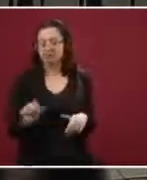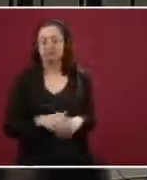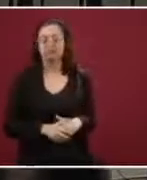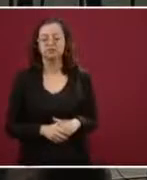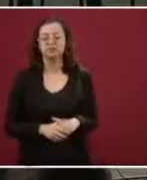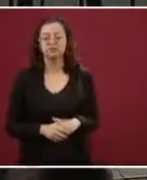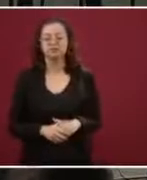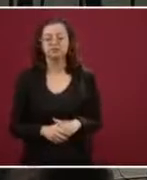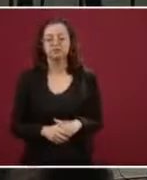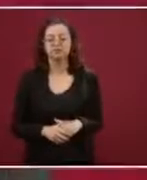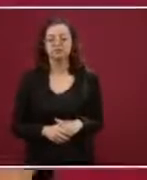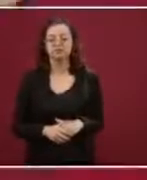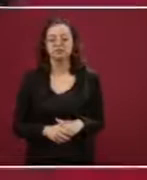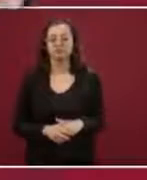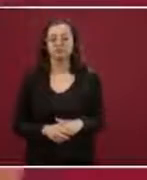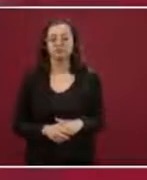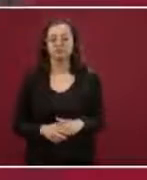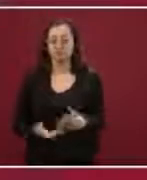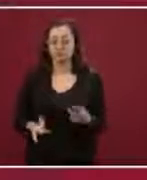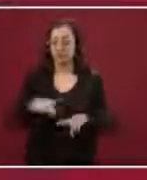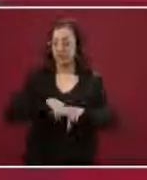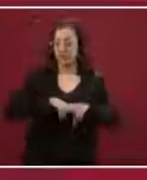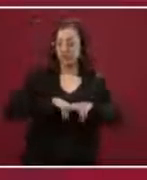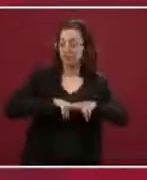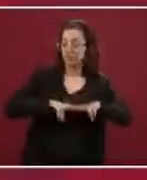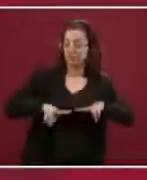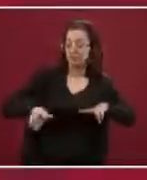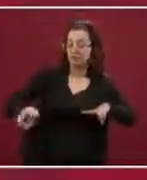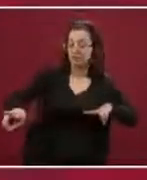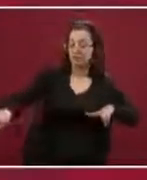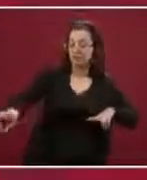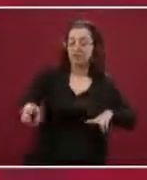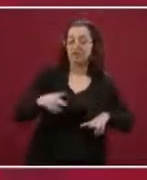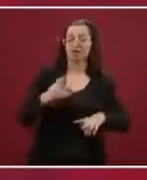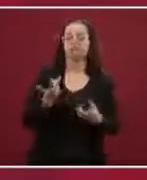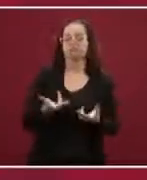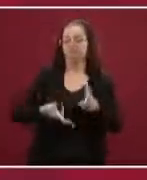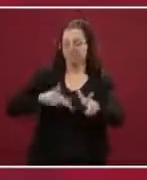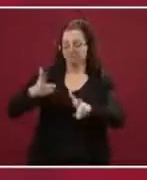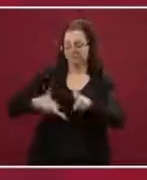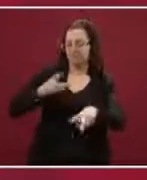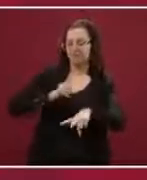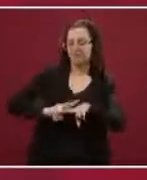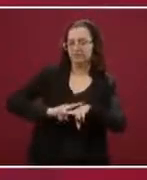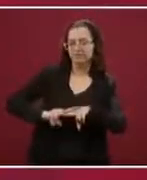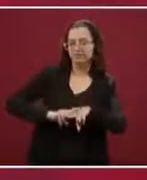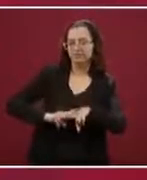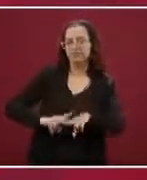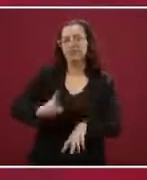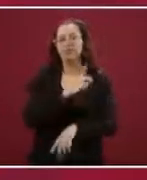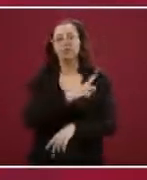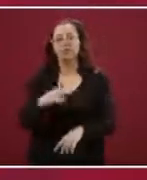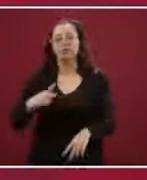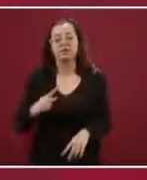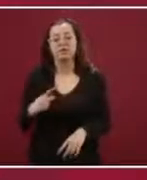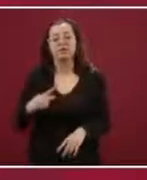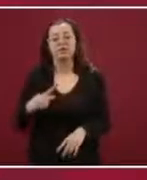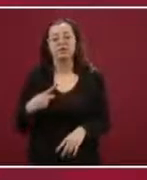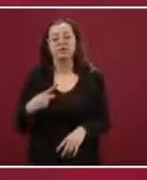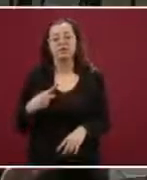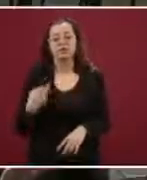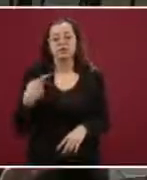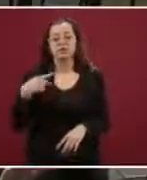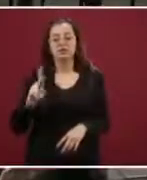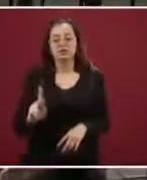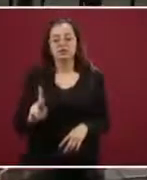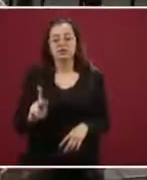Entonces tenían que hacer la vía y pues, el tren, pero el tren implicaba hacer